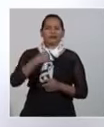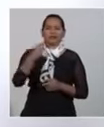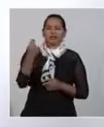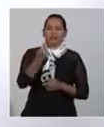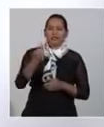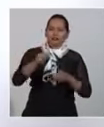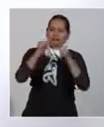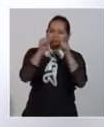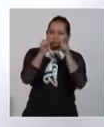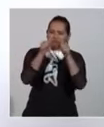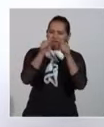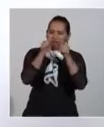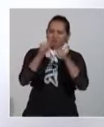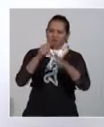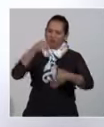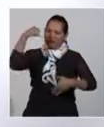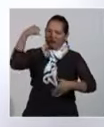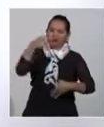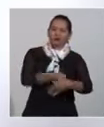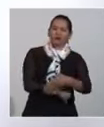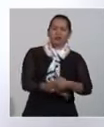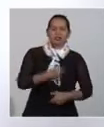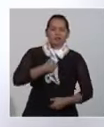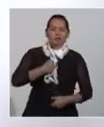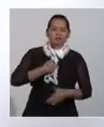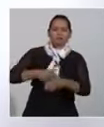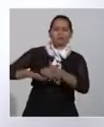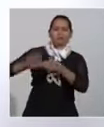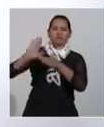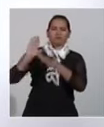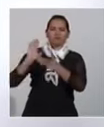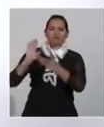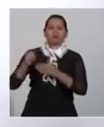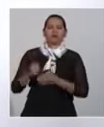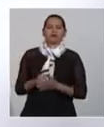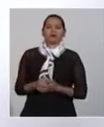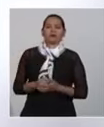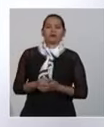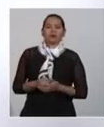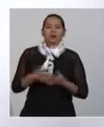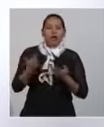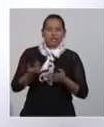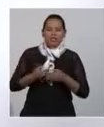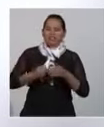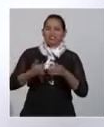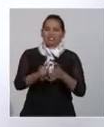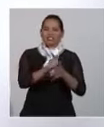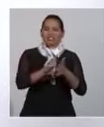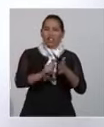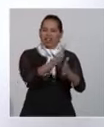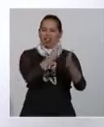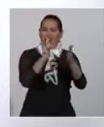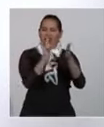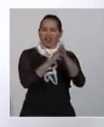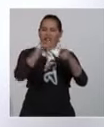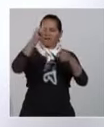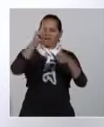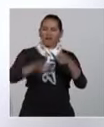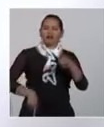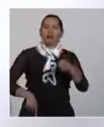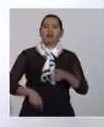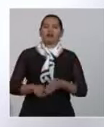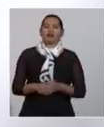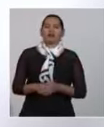problema de manera profunda y me comprometo a que vamos a derogar esta reforma a la ley que permitió